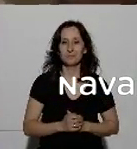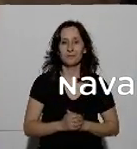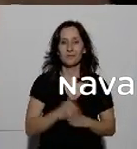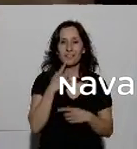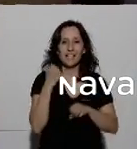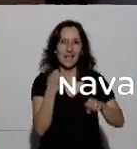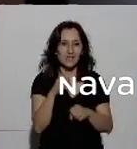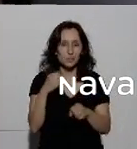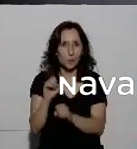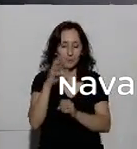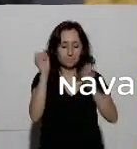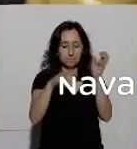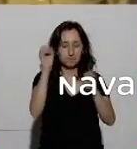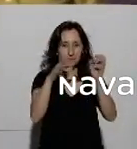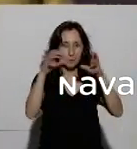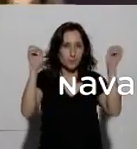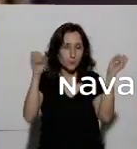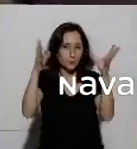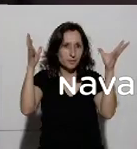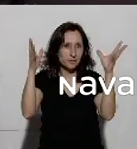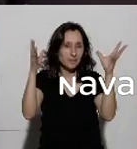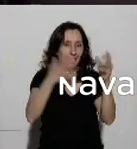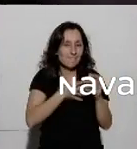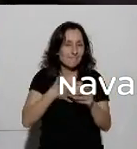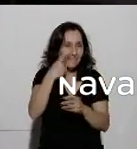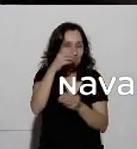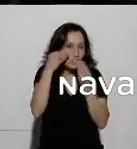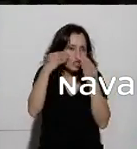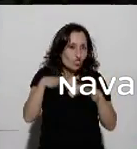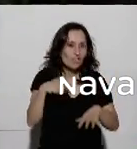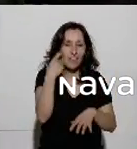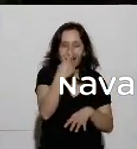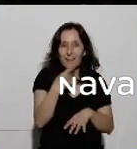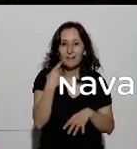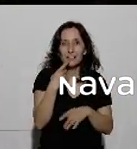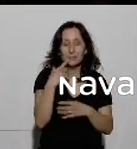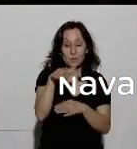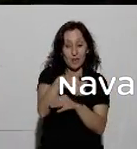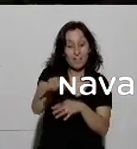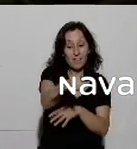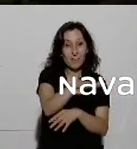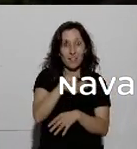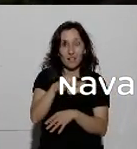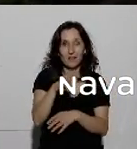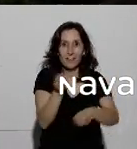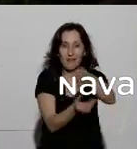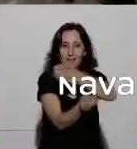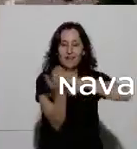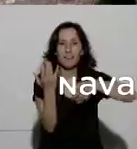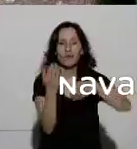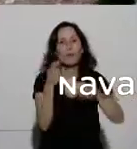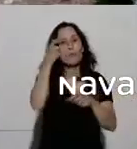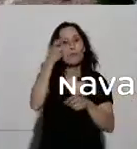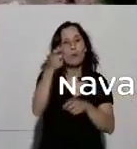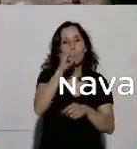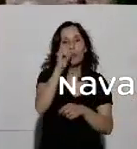Escobas, pócimas y hechizos. Nos hemos propuesto conocer las historias, las leyendas que se escuchan en las calles de este pueblo, Zugarramurdi.